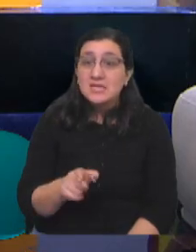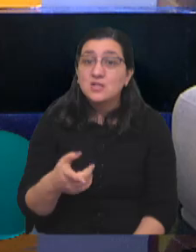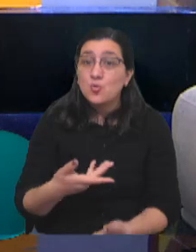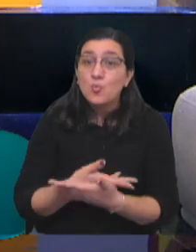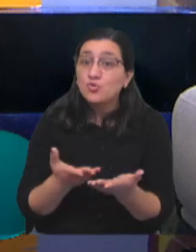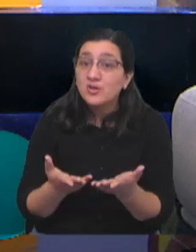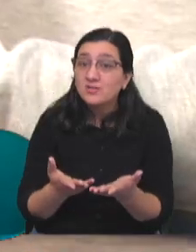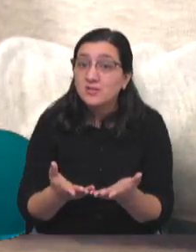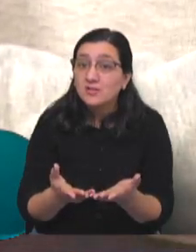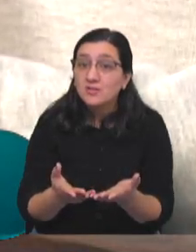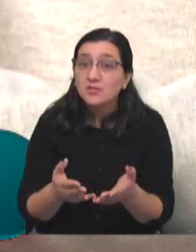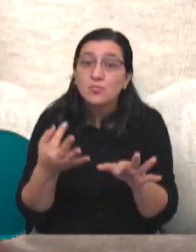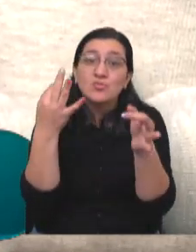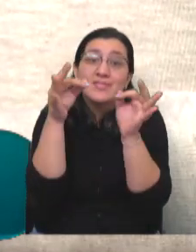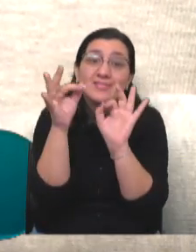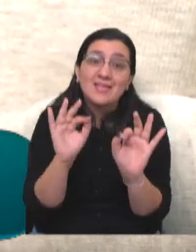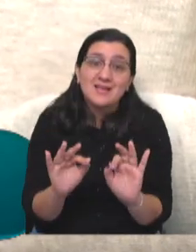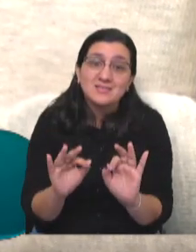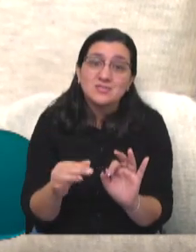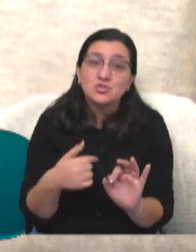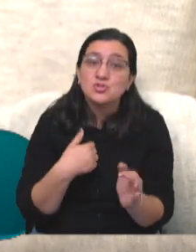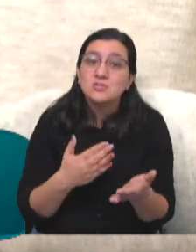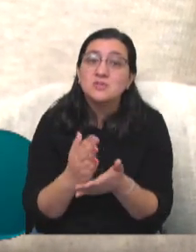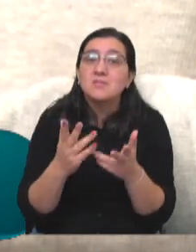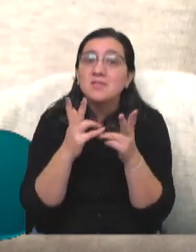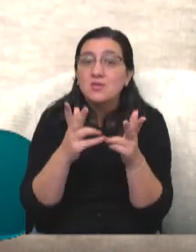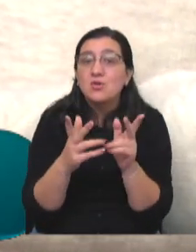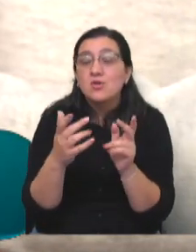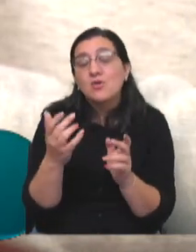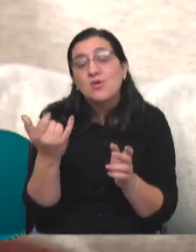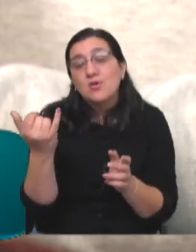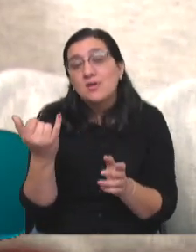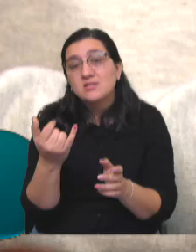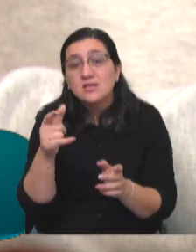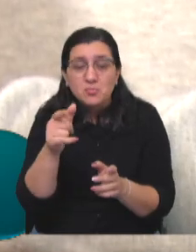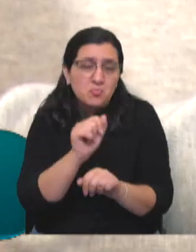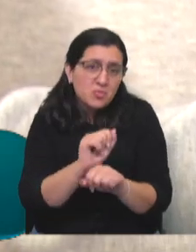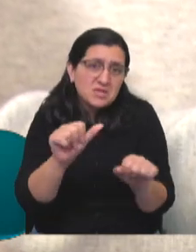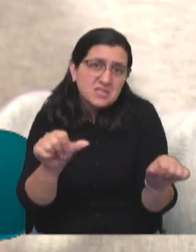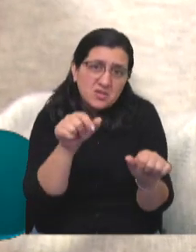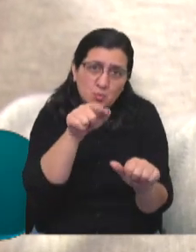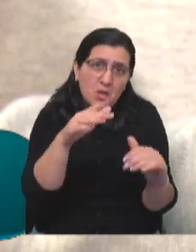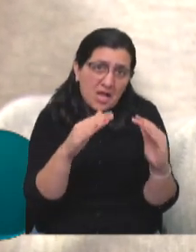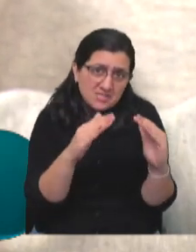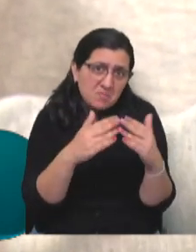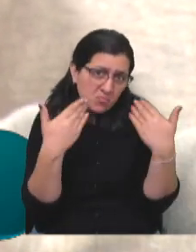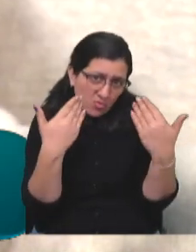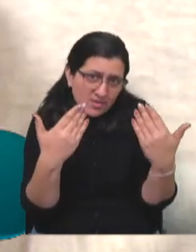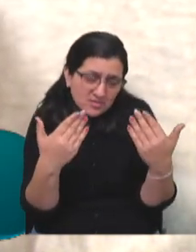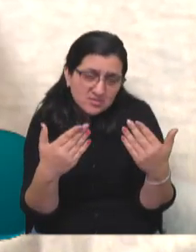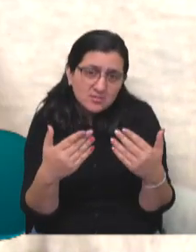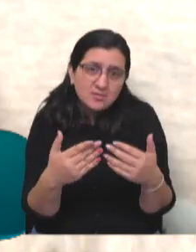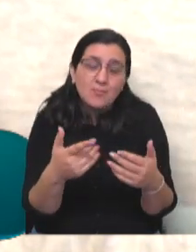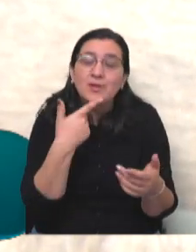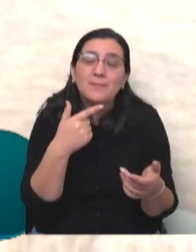mostré, pero es como un detallecito que yo siempre digo que tengan en cuenta que esto lo pueden hacer en su casa a la hora de que sirven